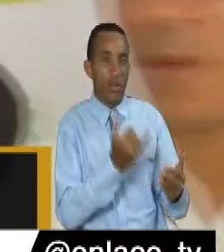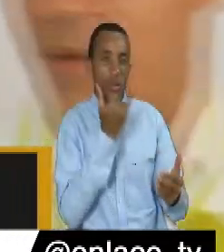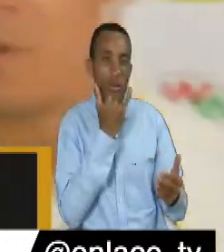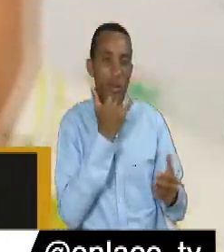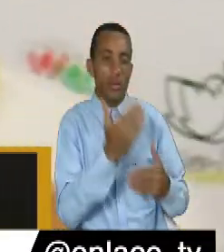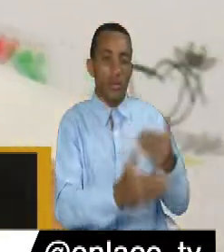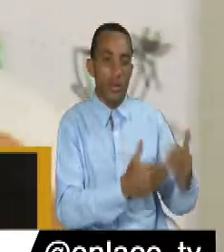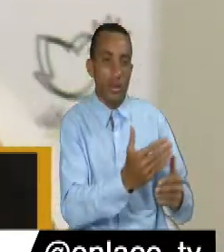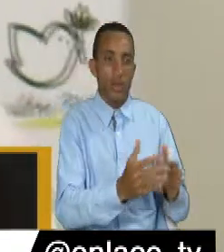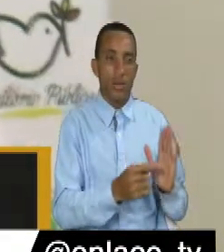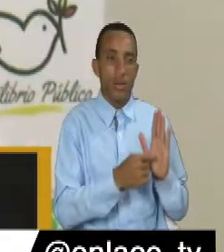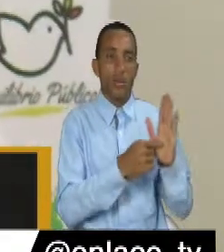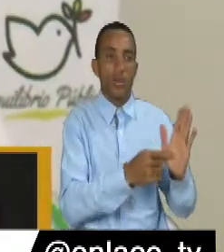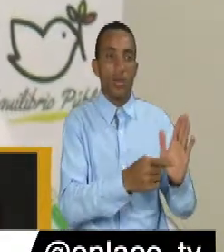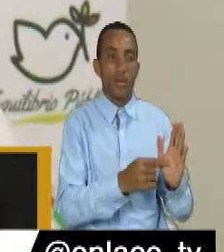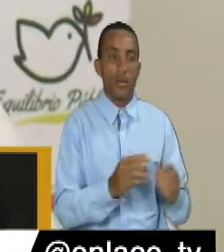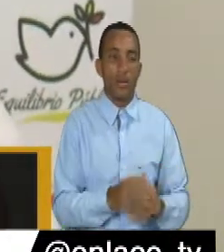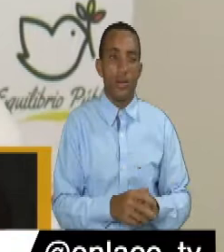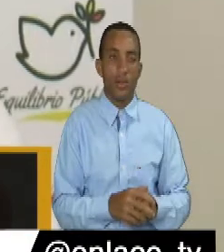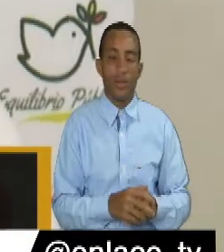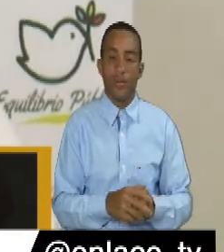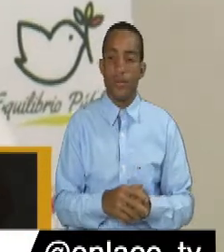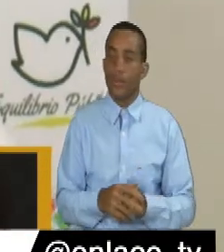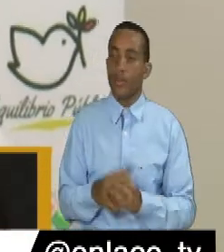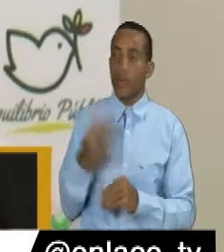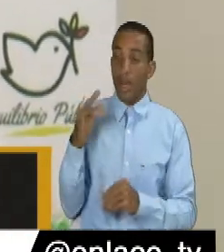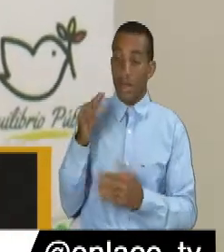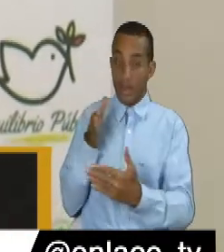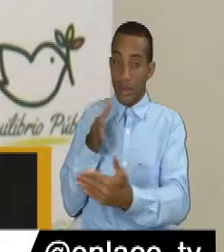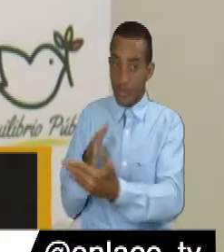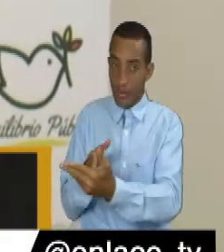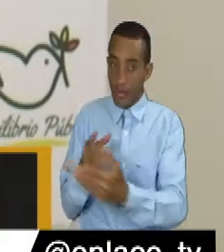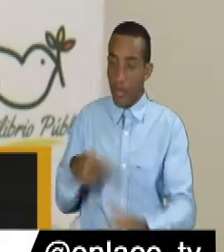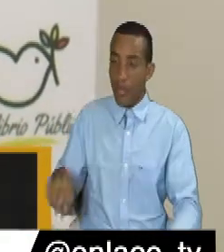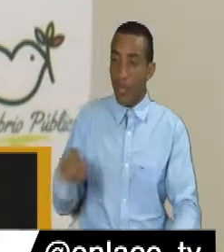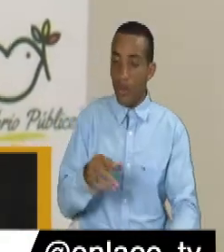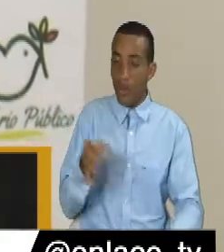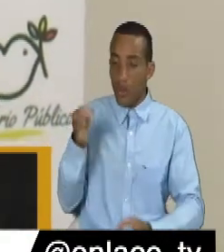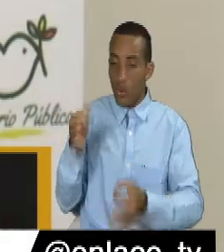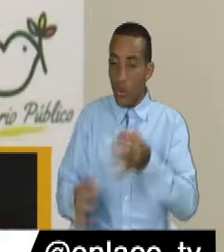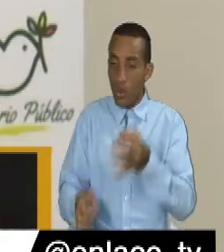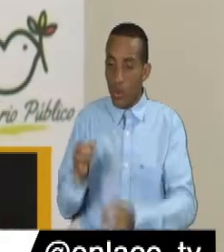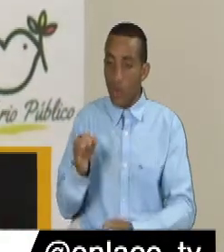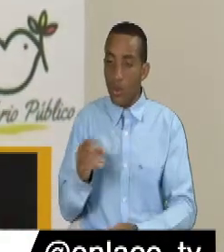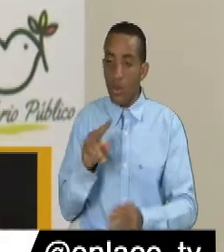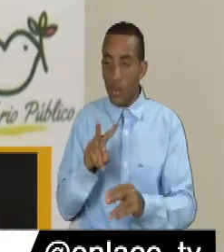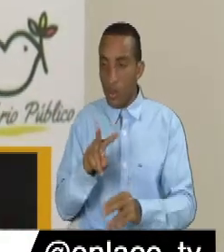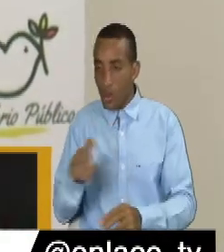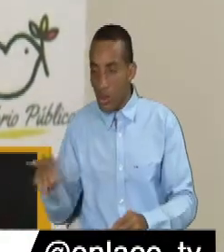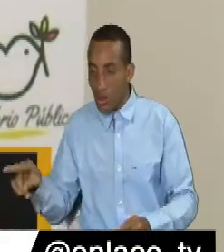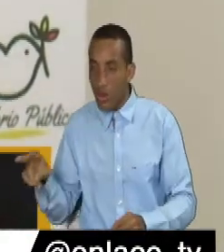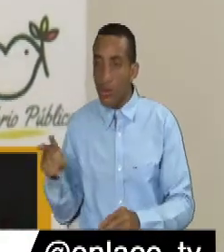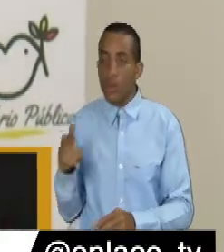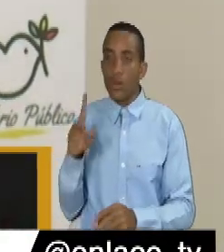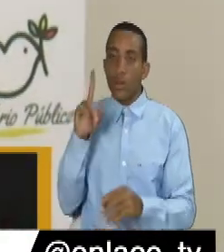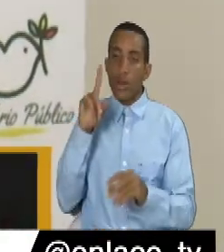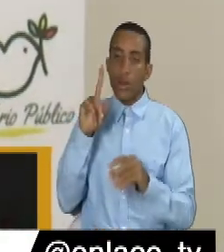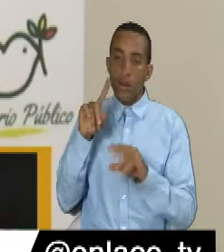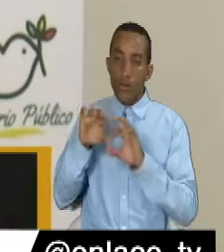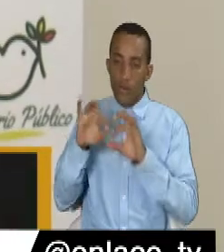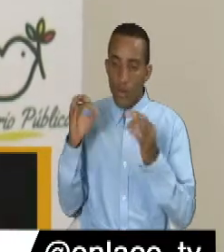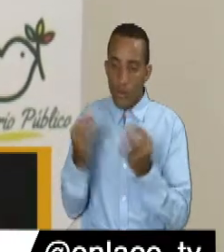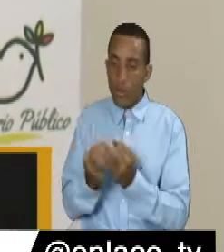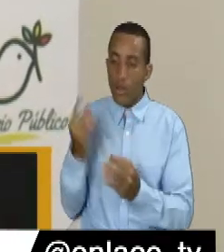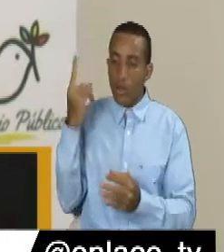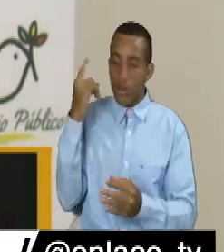pronunciarse? La tutela que tramitó el juez promiscuo de familia lo hizo ayer, la recibió ayer y ayer mismo tomó